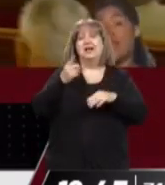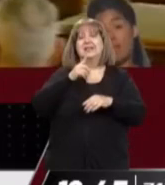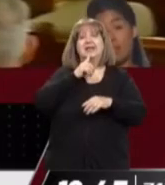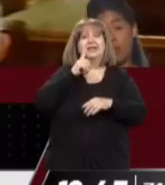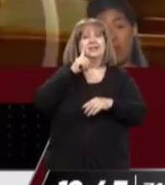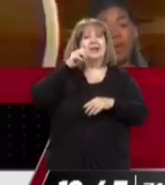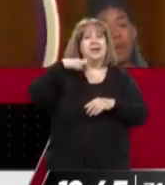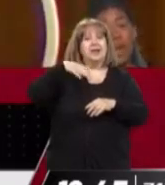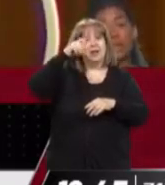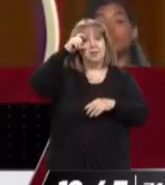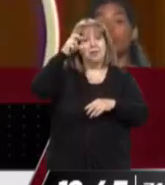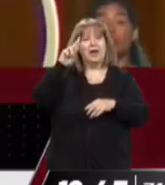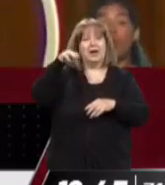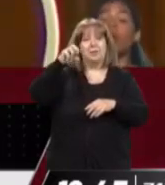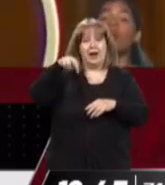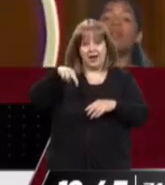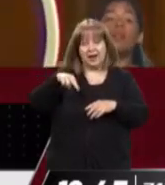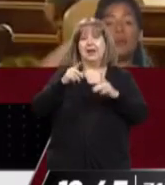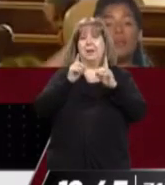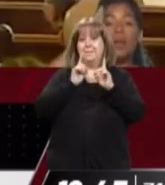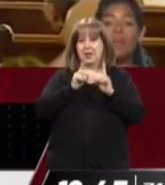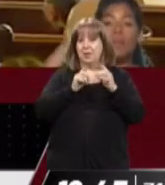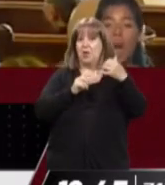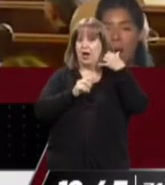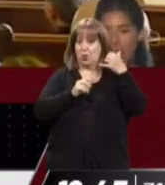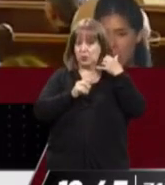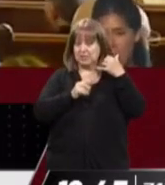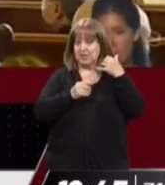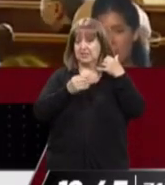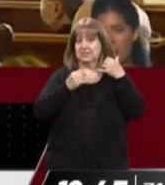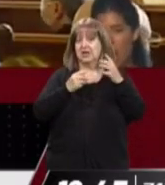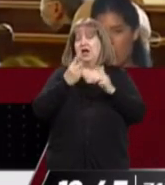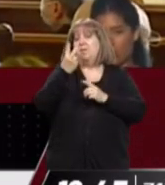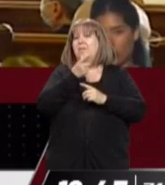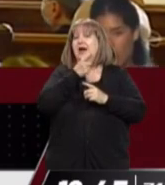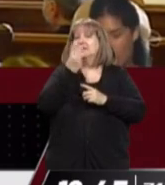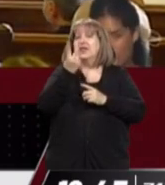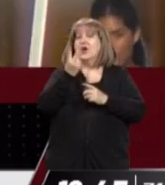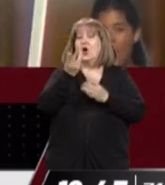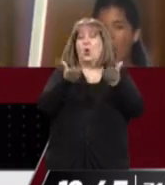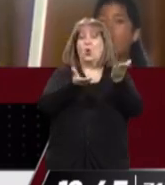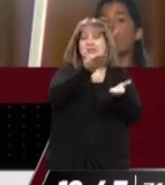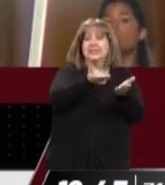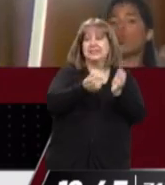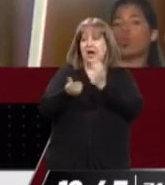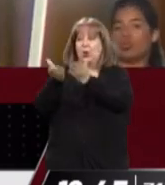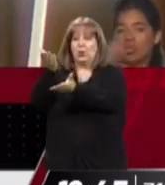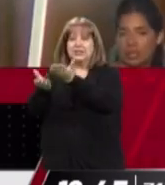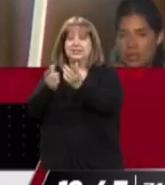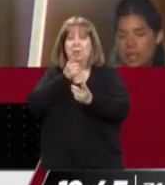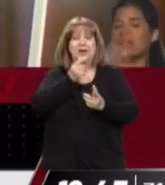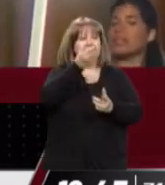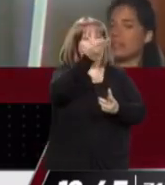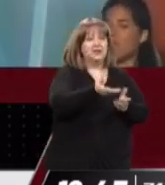quien también procesaron y le reabrieron la causa por una escucha ilegal. Hay dos justicias. Hay una justicia para unos y